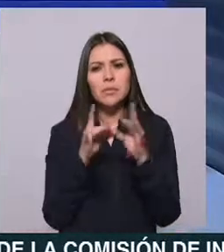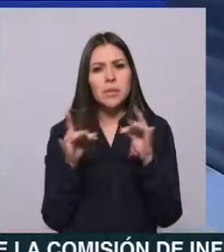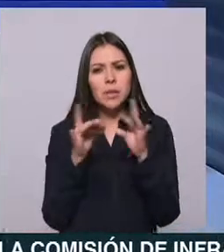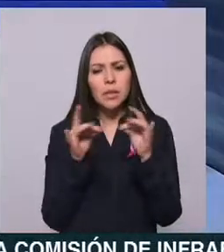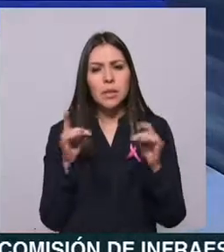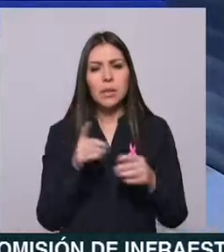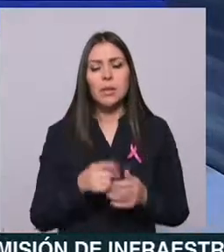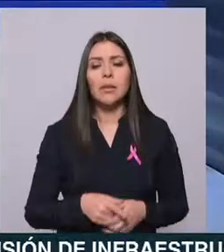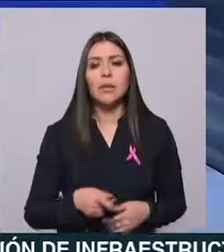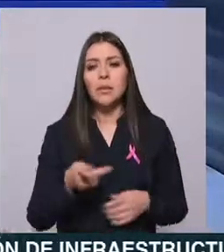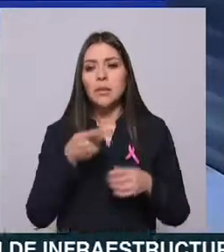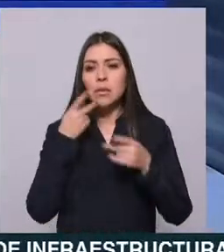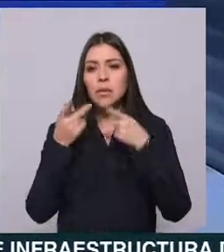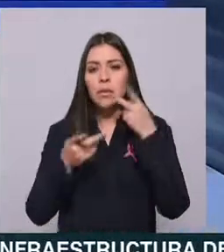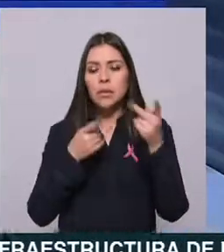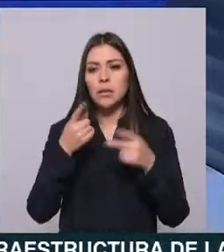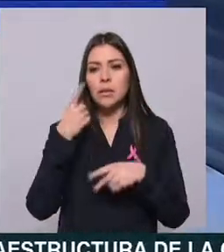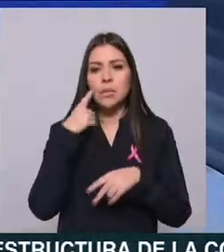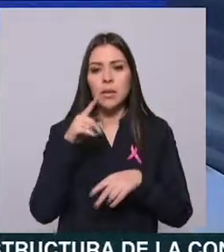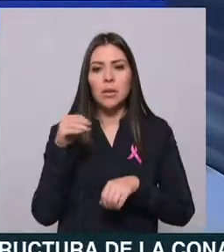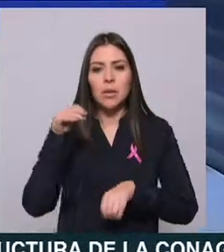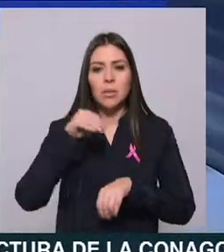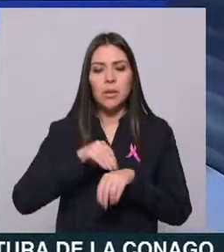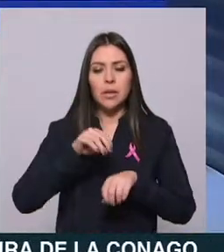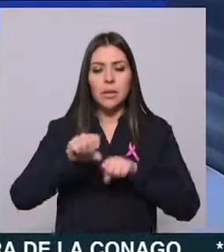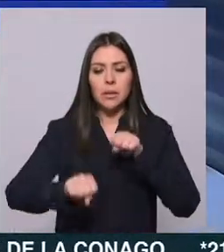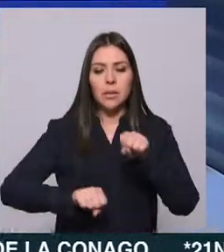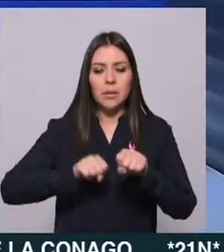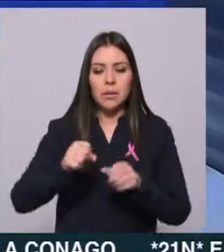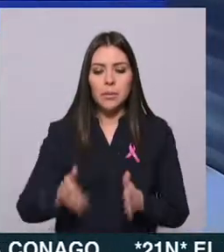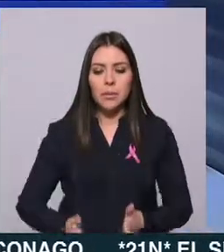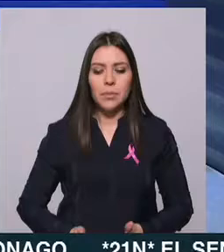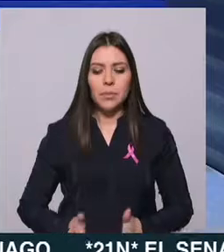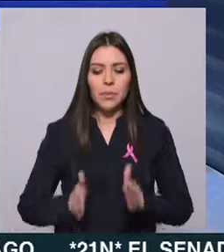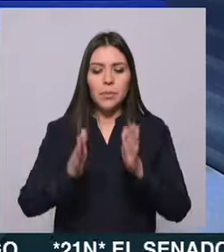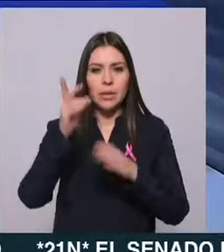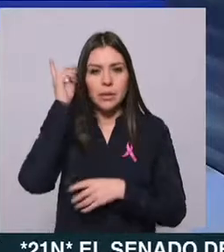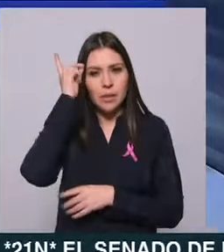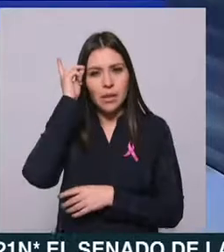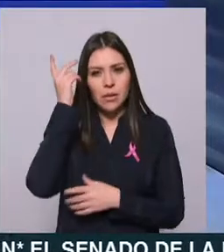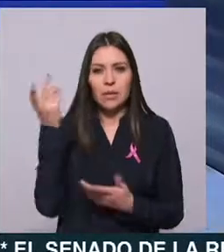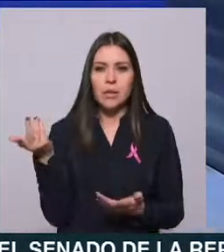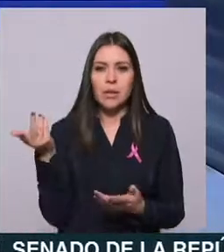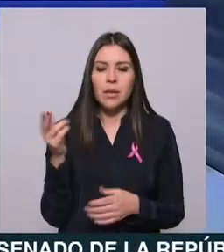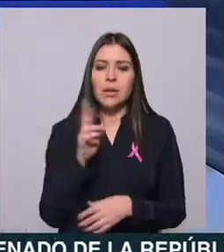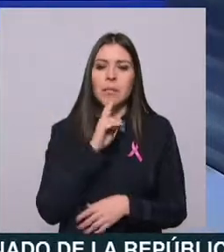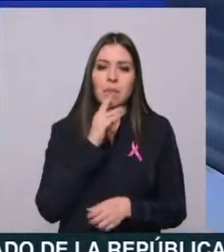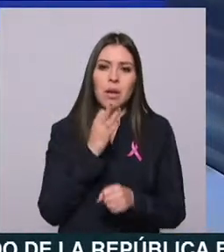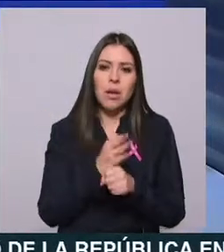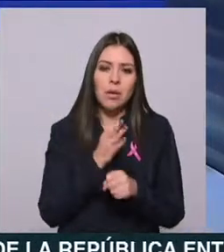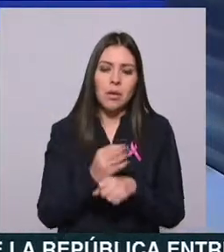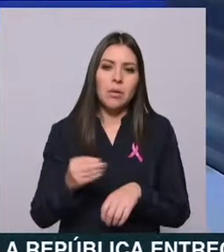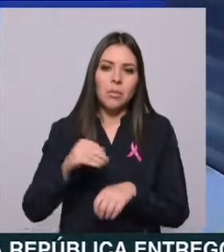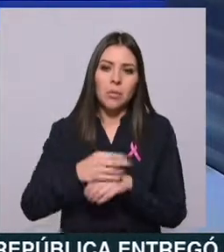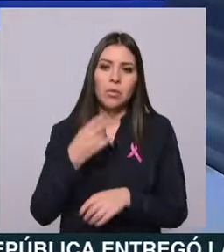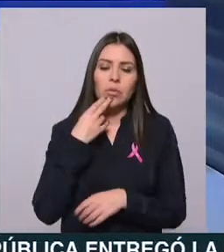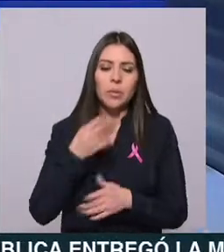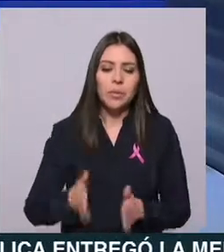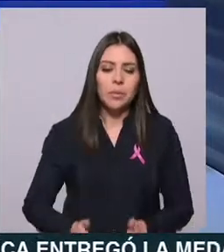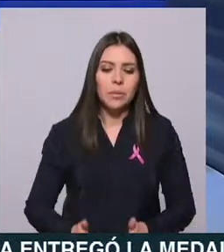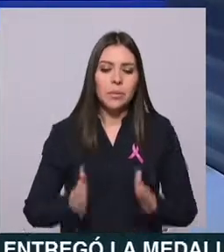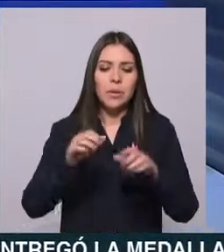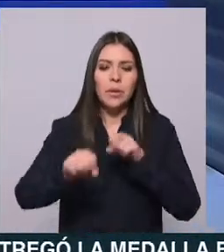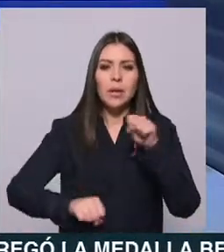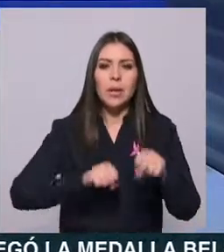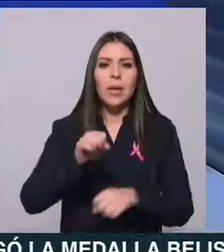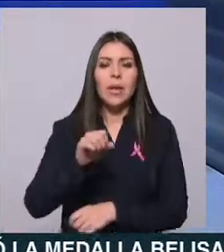dice, habló sobre una ciclovía en Zaragoza, que mejor ponga en marcha la ciclovía que está en Eduardo Molina, que está